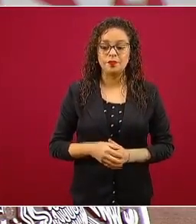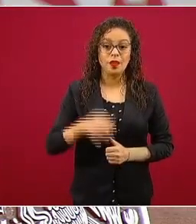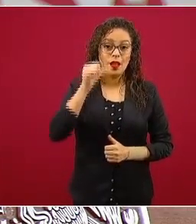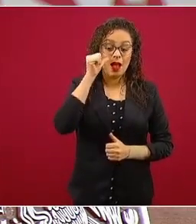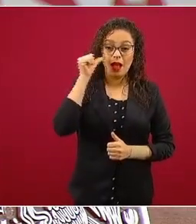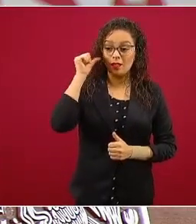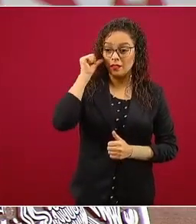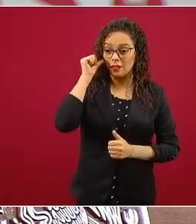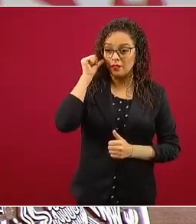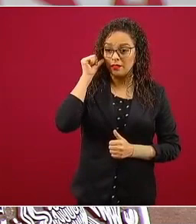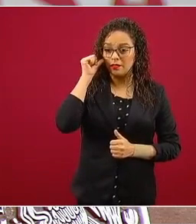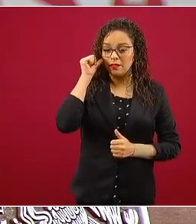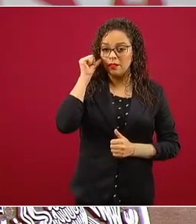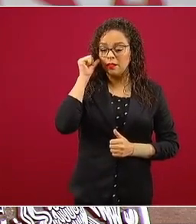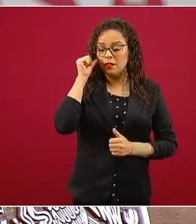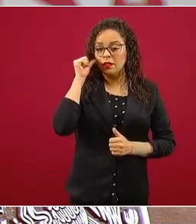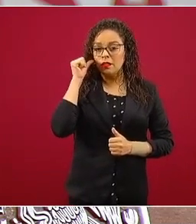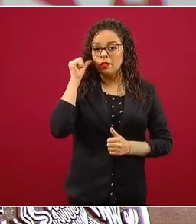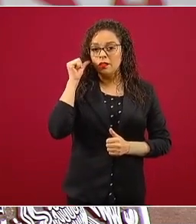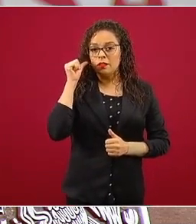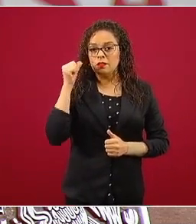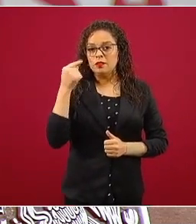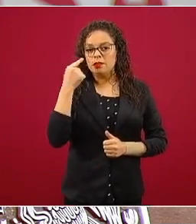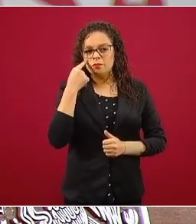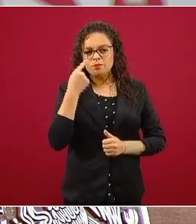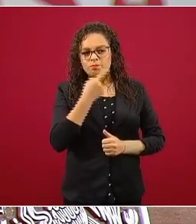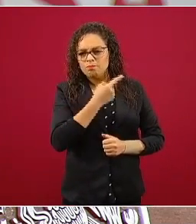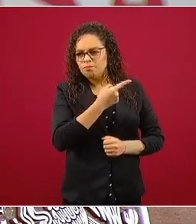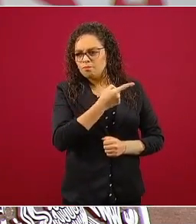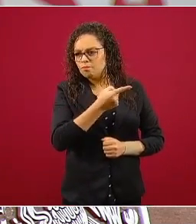comportamiento en los